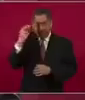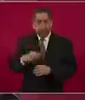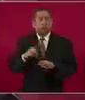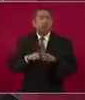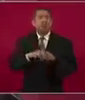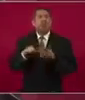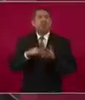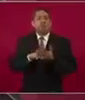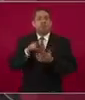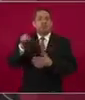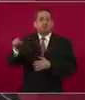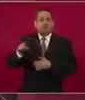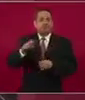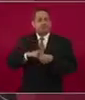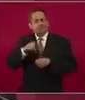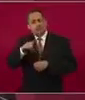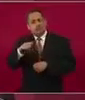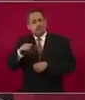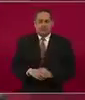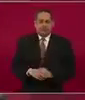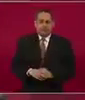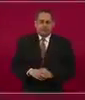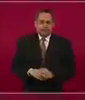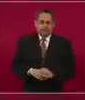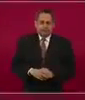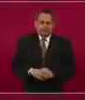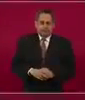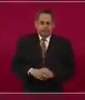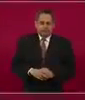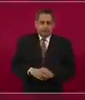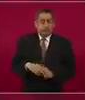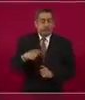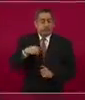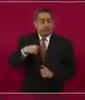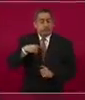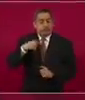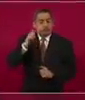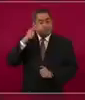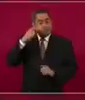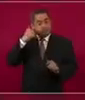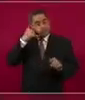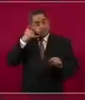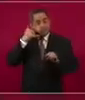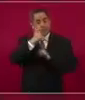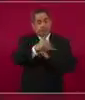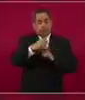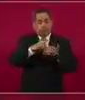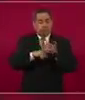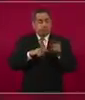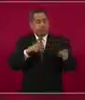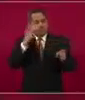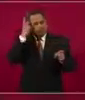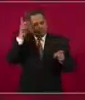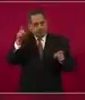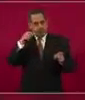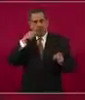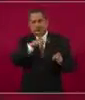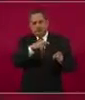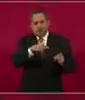en Guadalajara, en Jalisco. Le tuve que hablar al dueño,